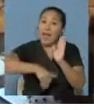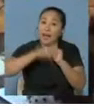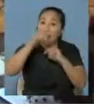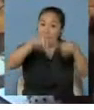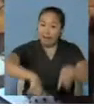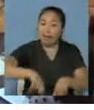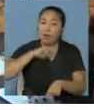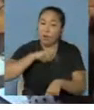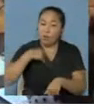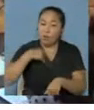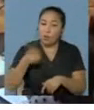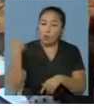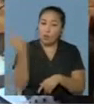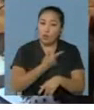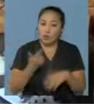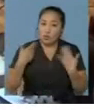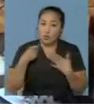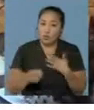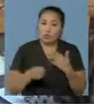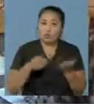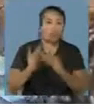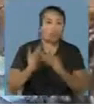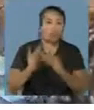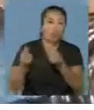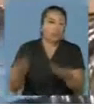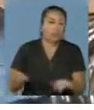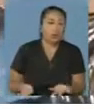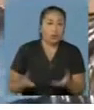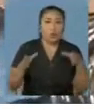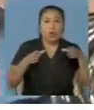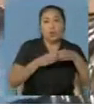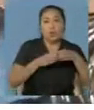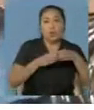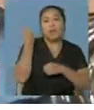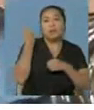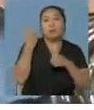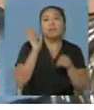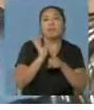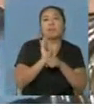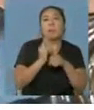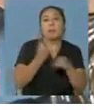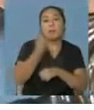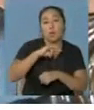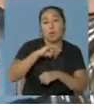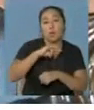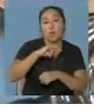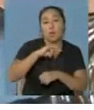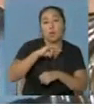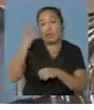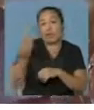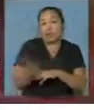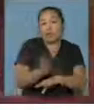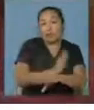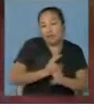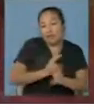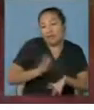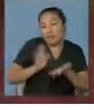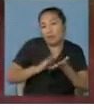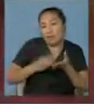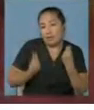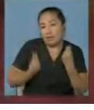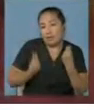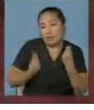provincia. Y nosotros, por supuesto, que las rechazamos de nuestro bloque Primero Jujuy, entendiendo que los antecedentes que hay con